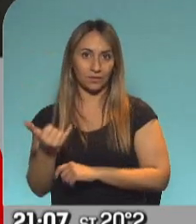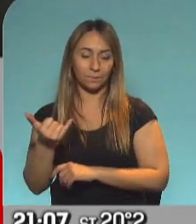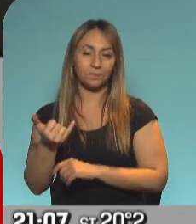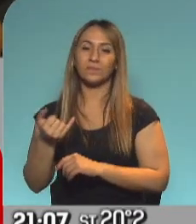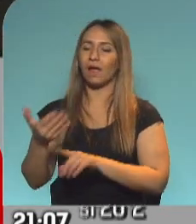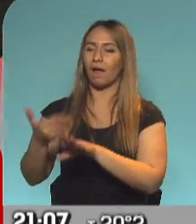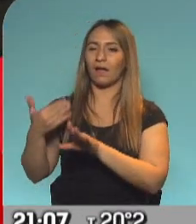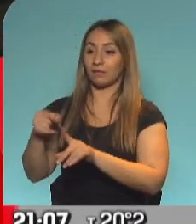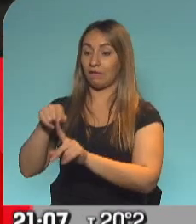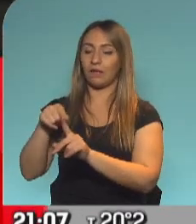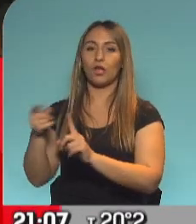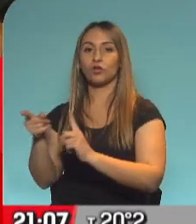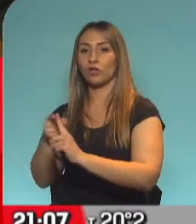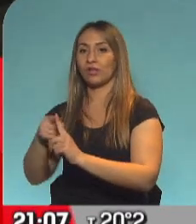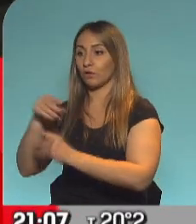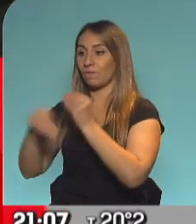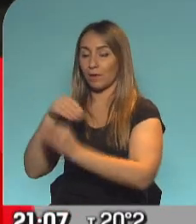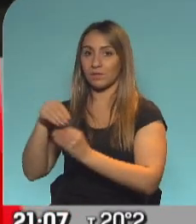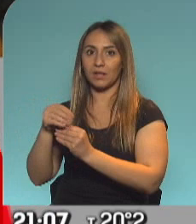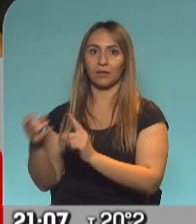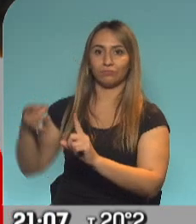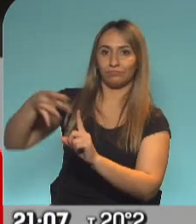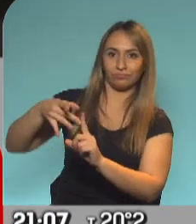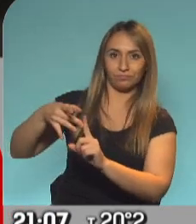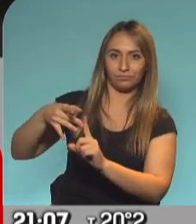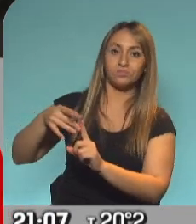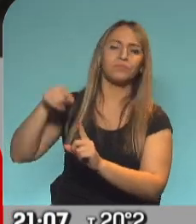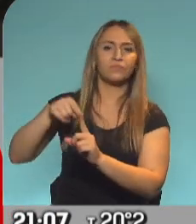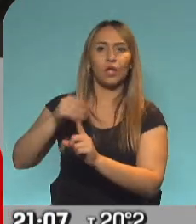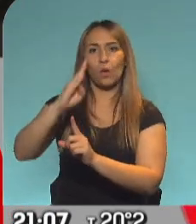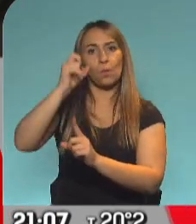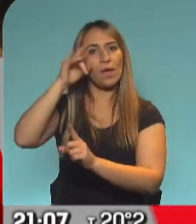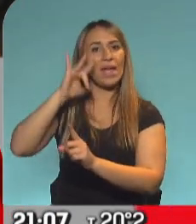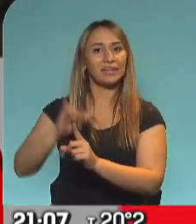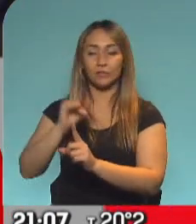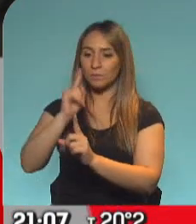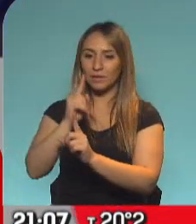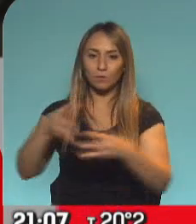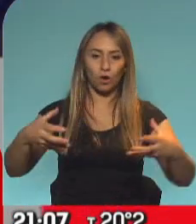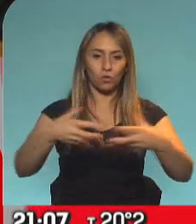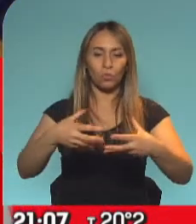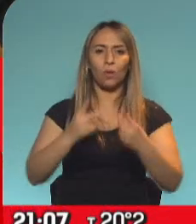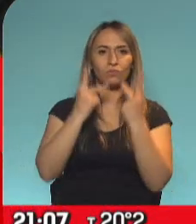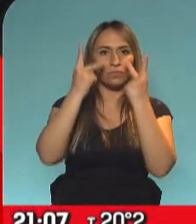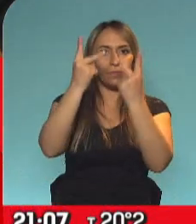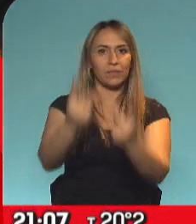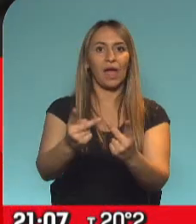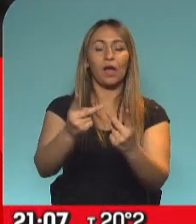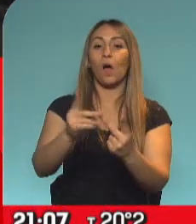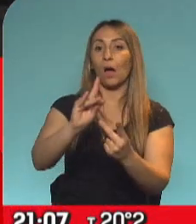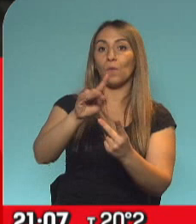estar en contacto con un familiar y gustavo béliz fue parte de la comitiva que viajó junto con el presidente a